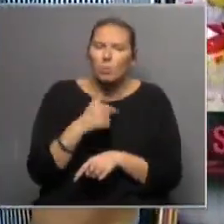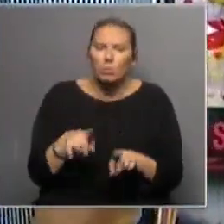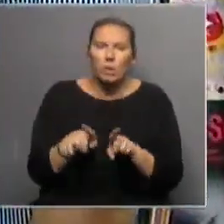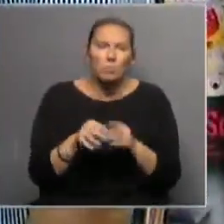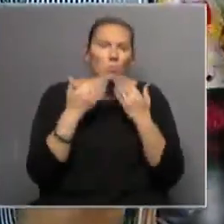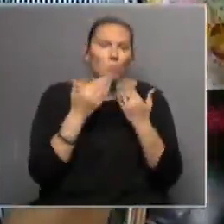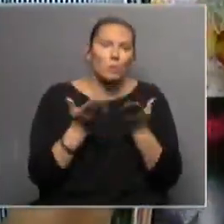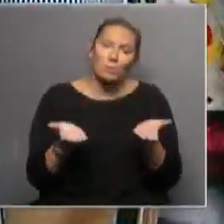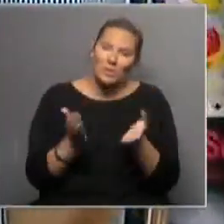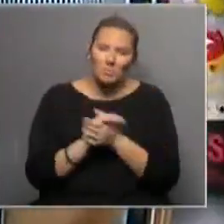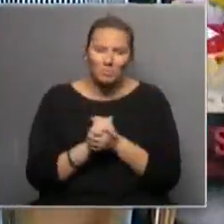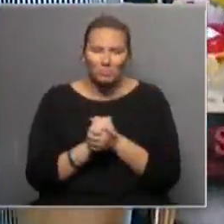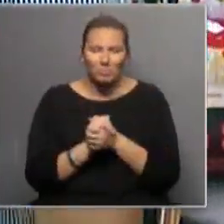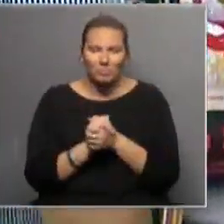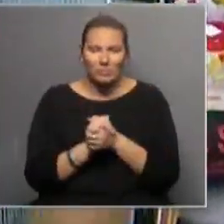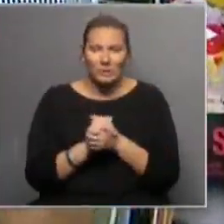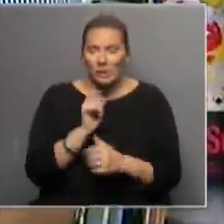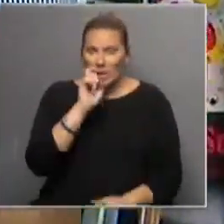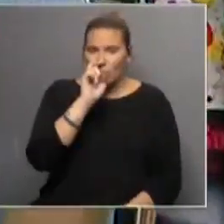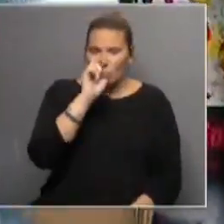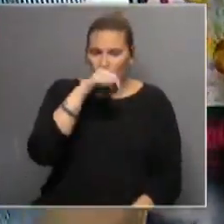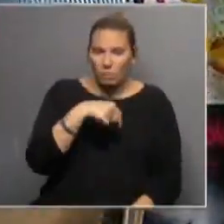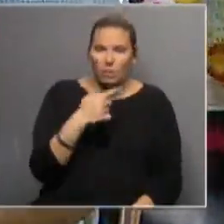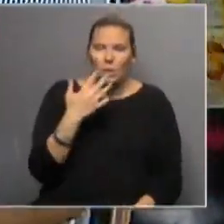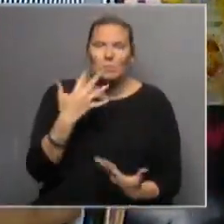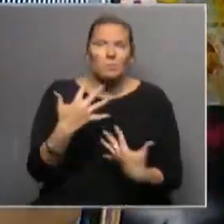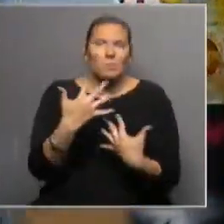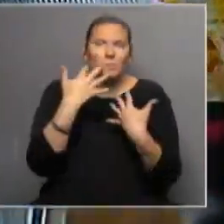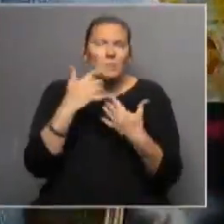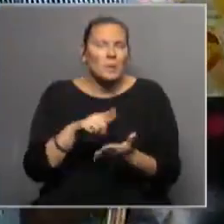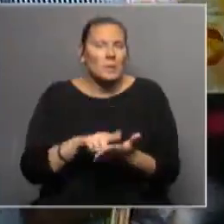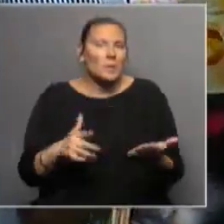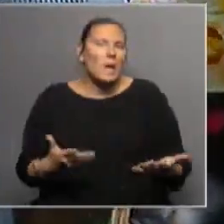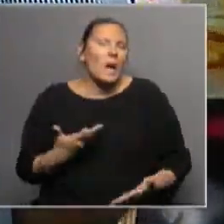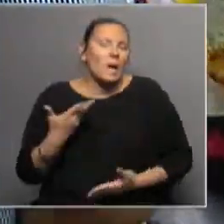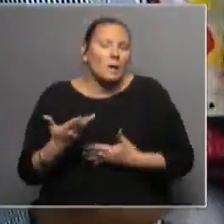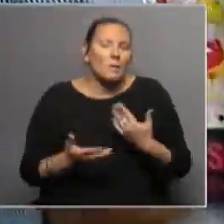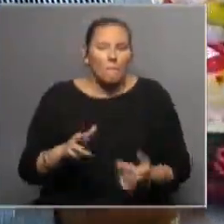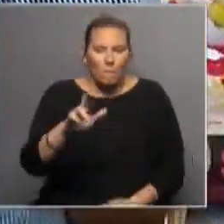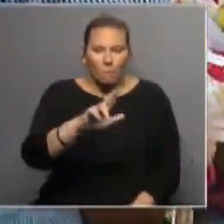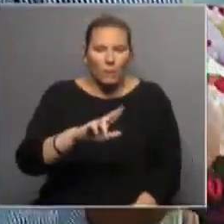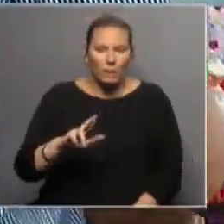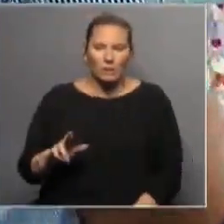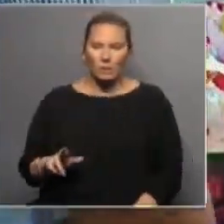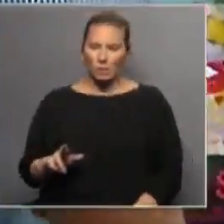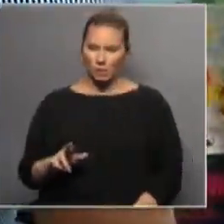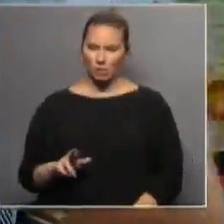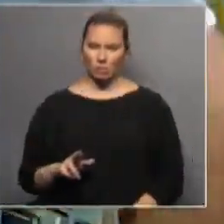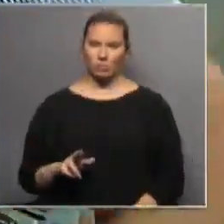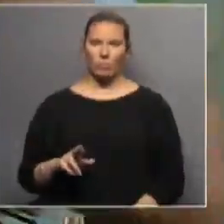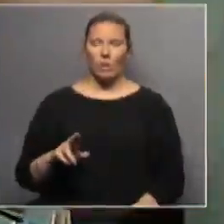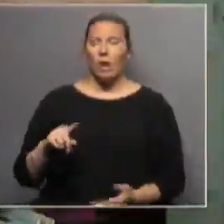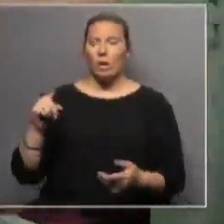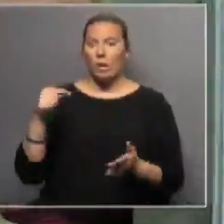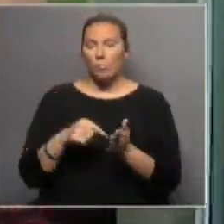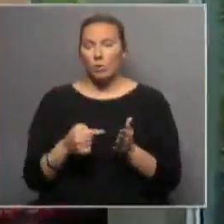misma pregunta. De Montevideo se respira un aire literario, se respira el río tiene una presencia que en Buenos Aires